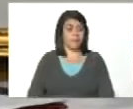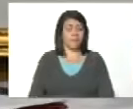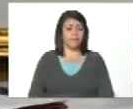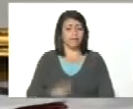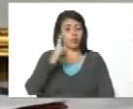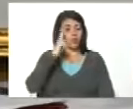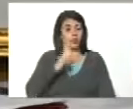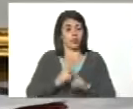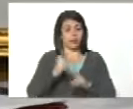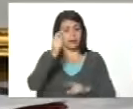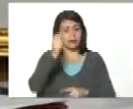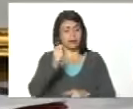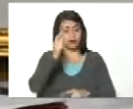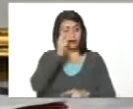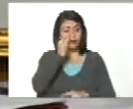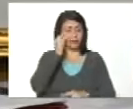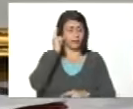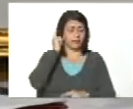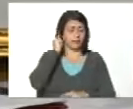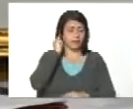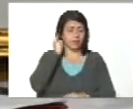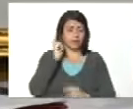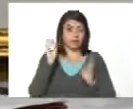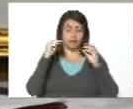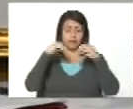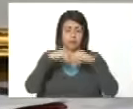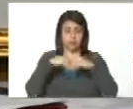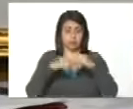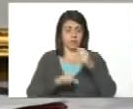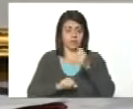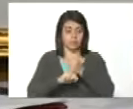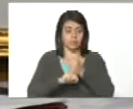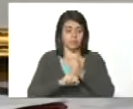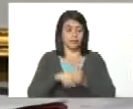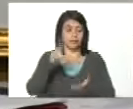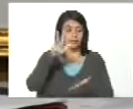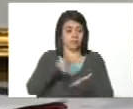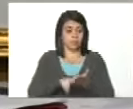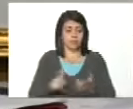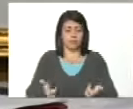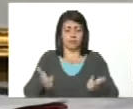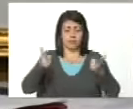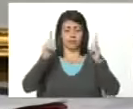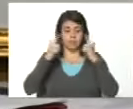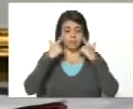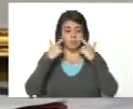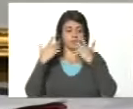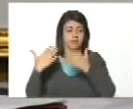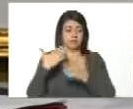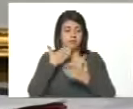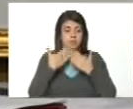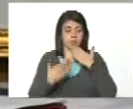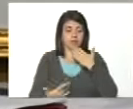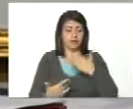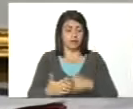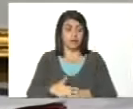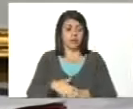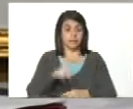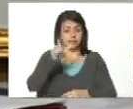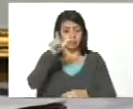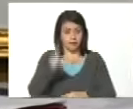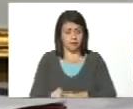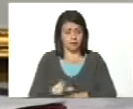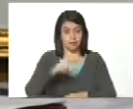las honorables diputadas y los honorables diputados que estén a favor de aprobar la autorización solicitada por el